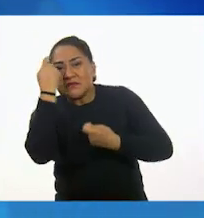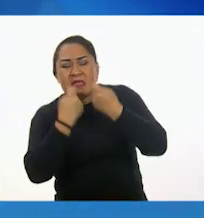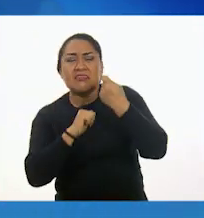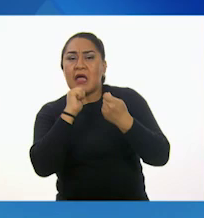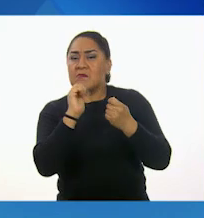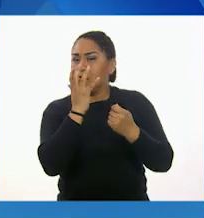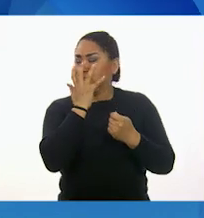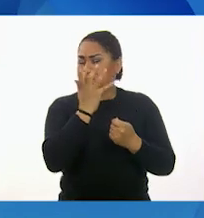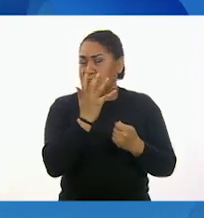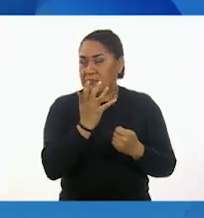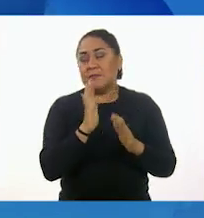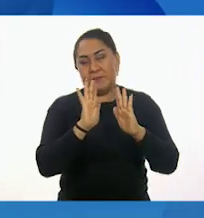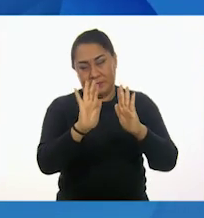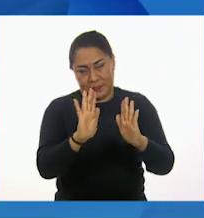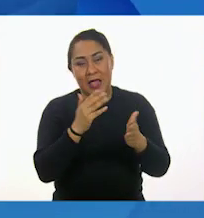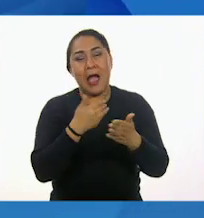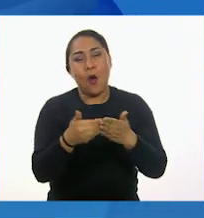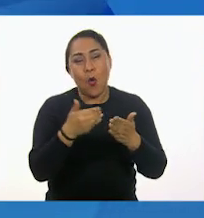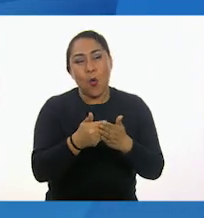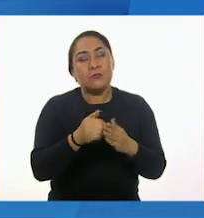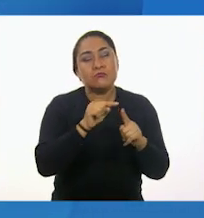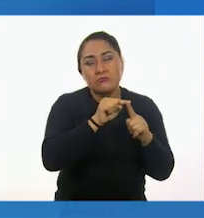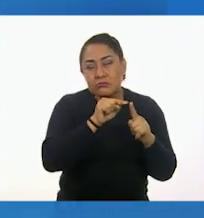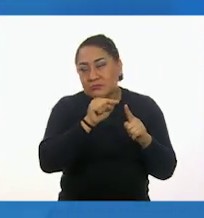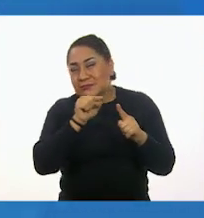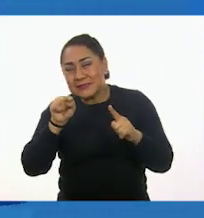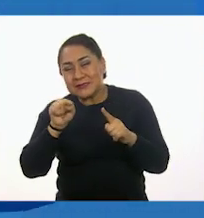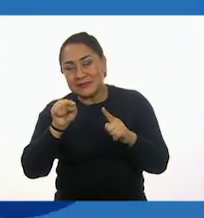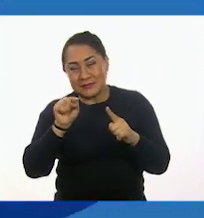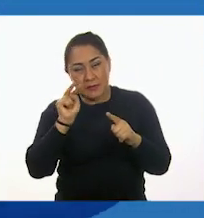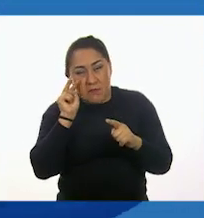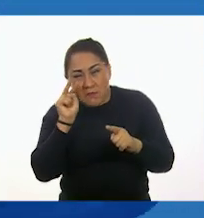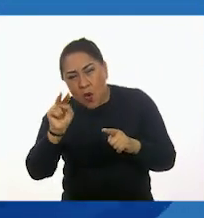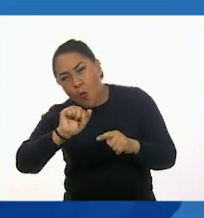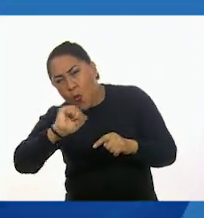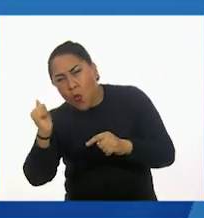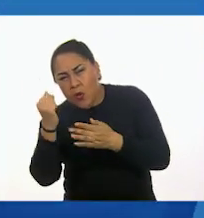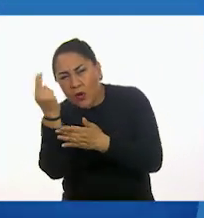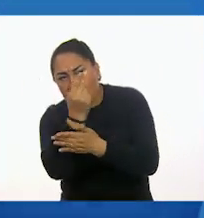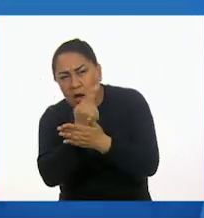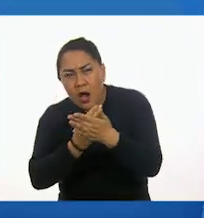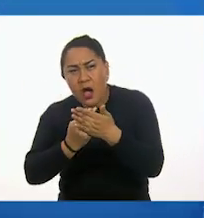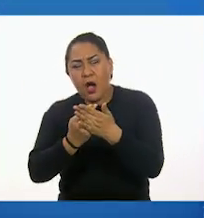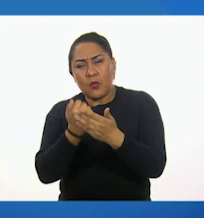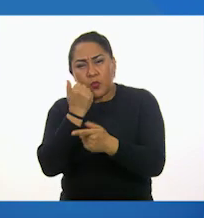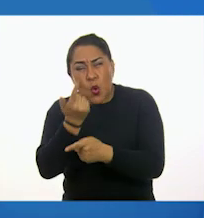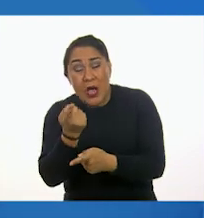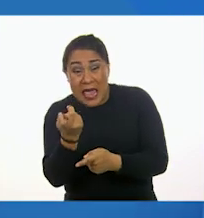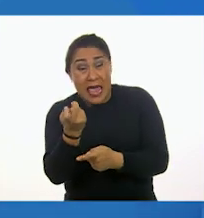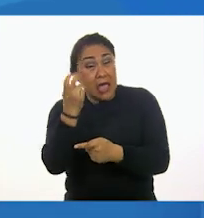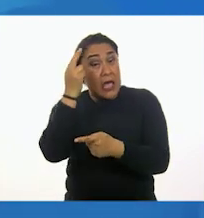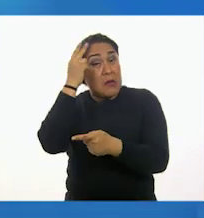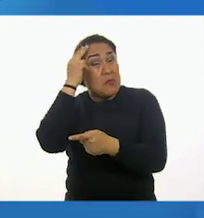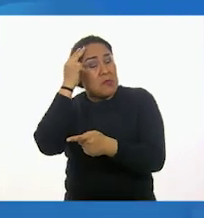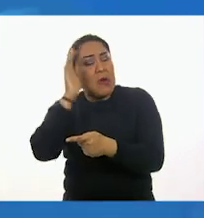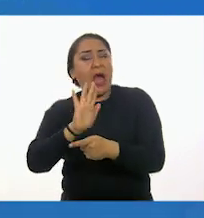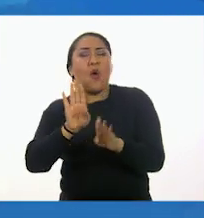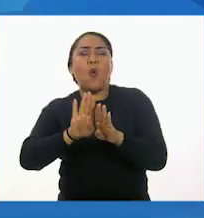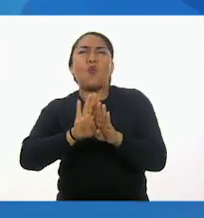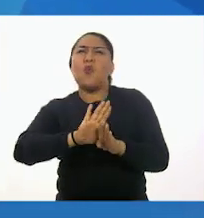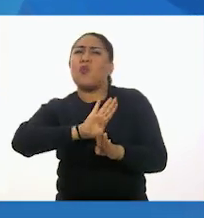expresión. Pero si volteamos un poco hacia nuestra derecha, vemos a un Porfirio Díaz